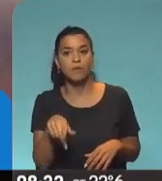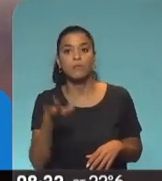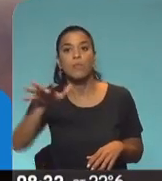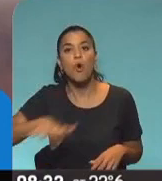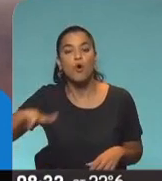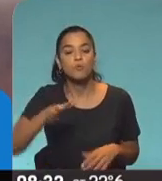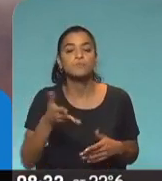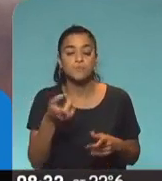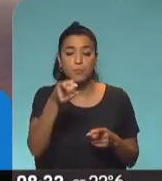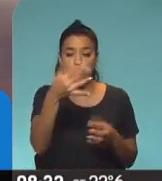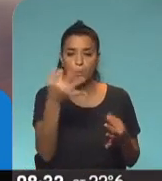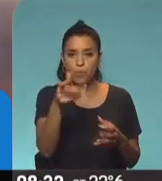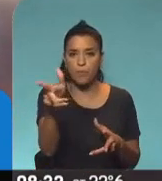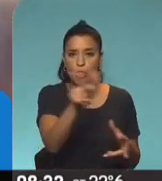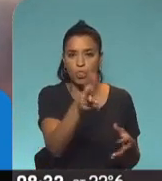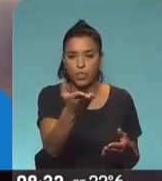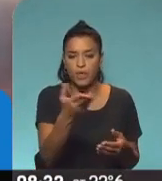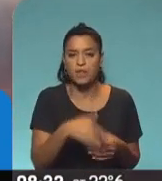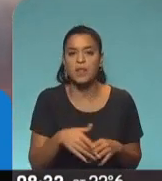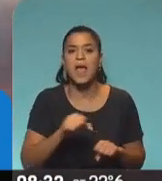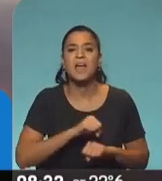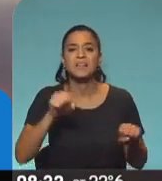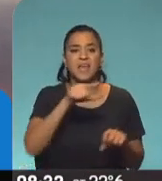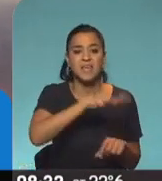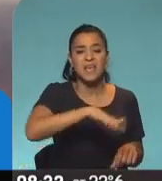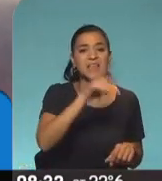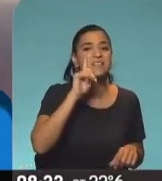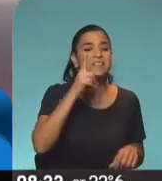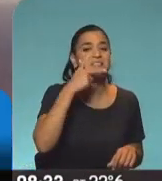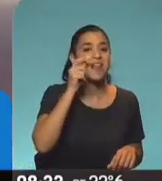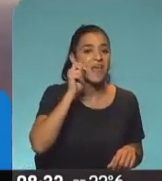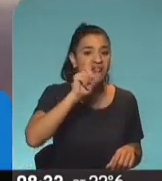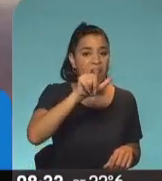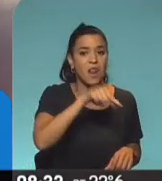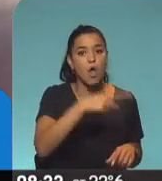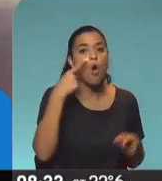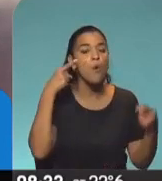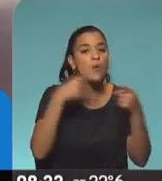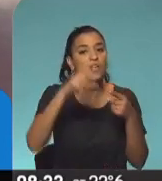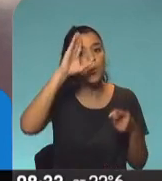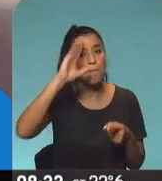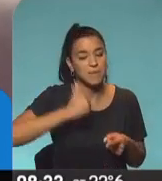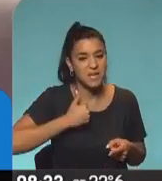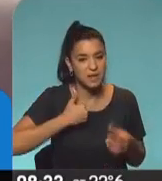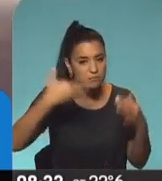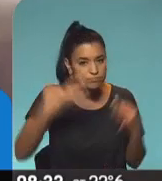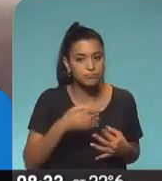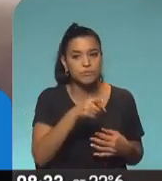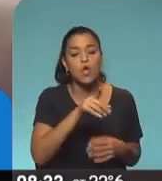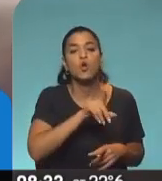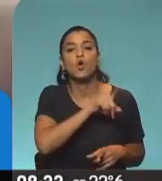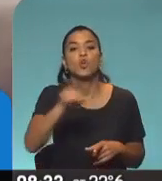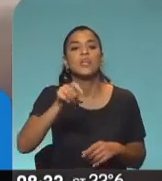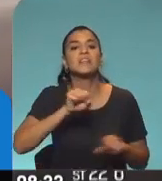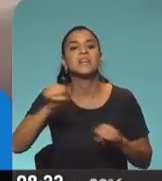islámica. Bien lo dijiste, el ataque israelí fue contra un objetivo militar específico, contra un